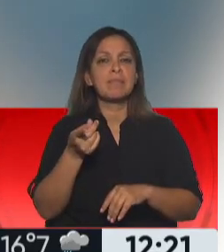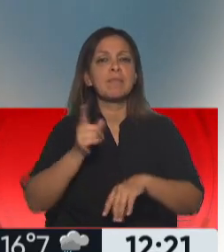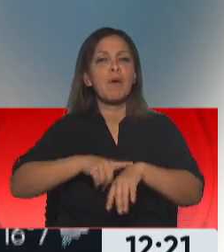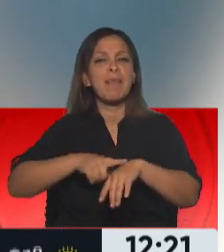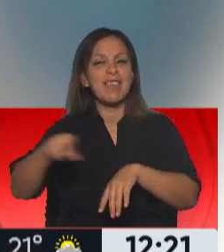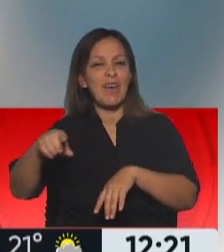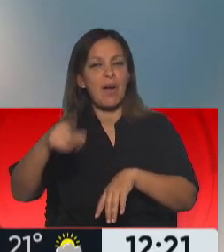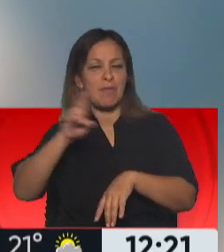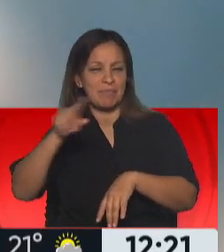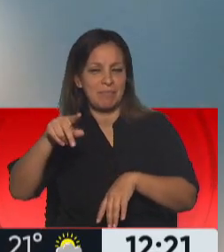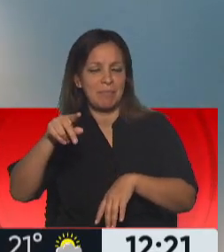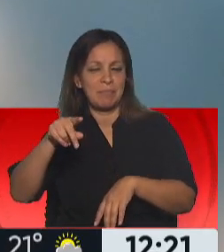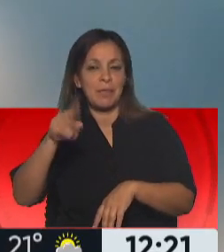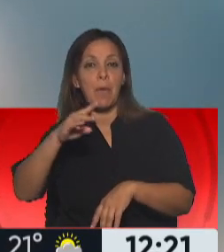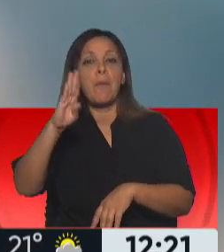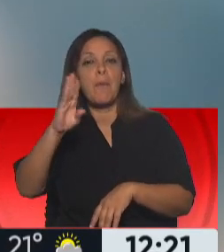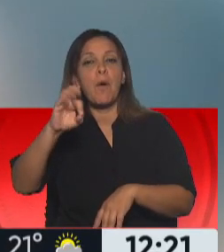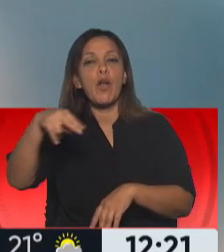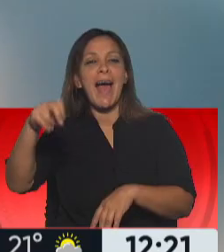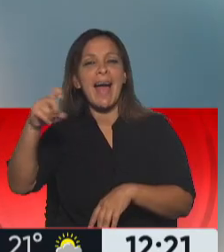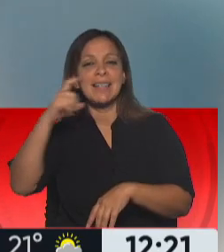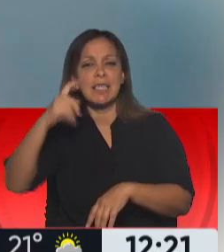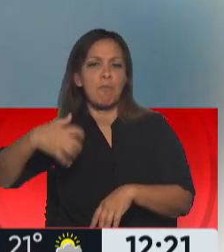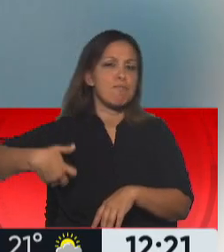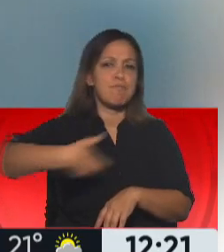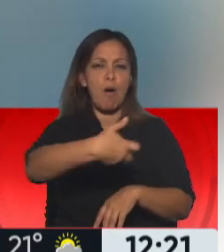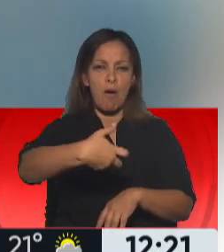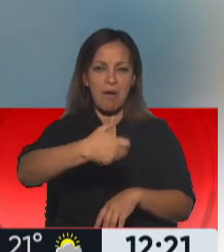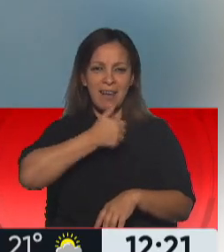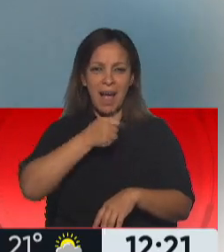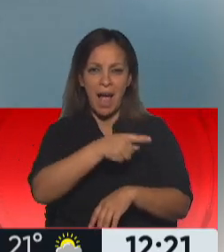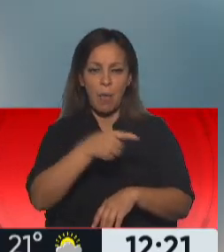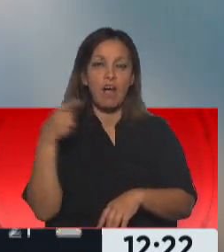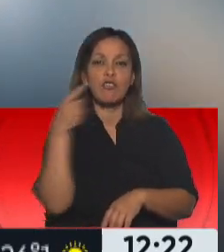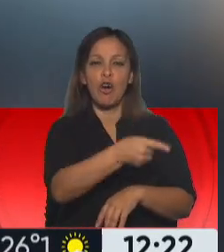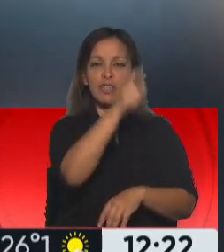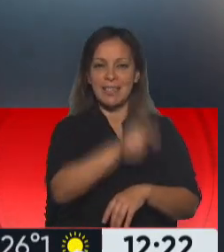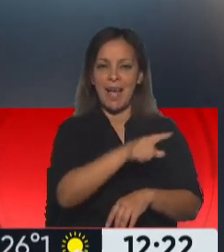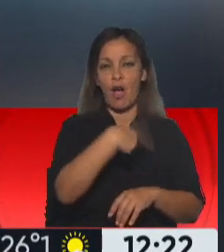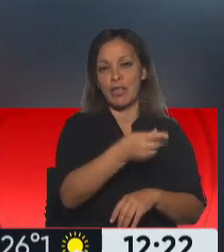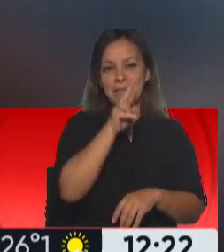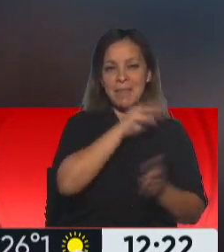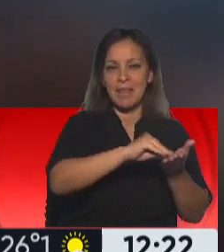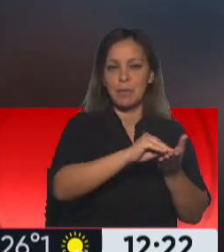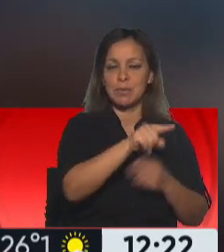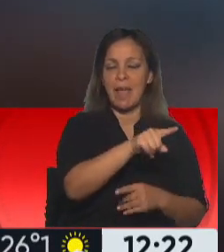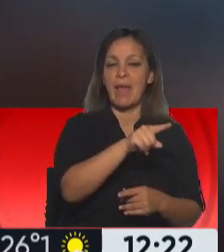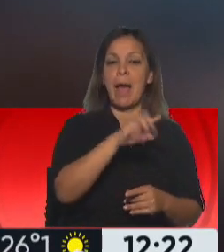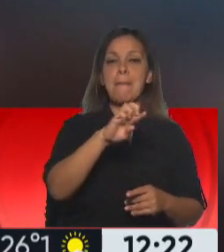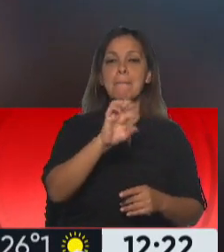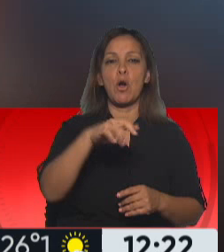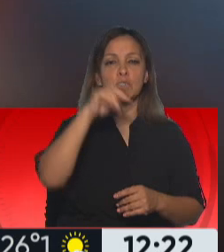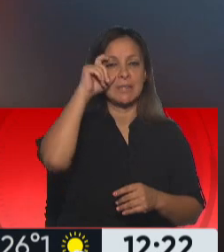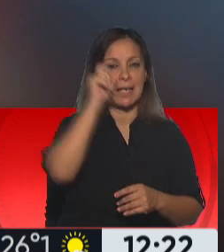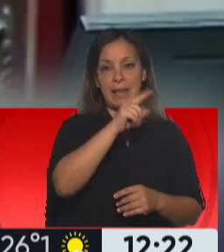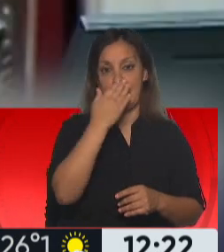de tirarle un vaso con agua de Bonacci hacia la diputada Ponce de la Libertad Avanza de la provincia de Córdoba, y